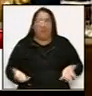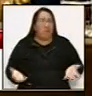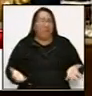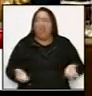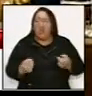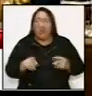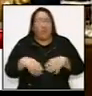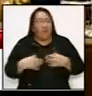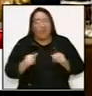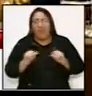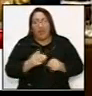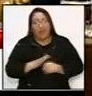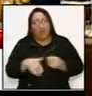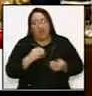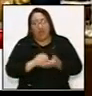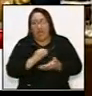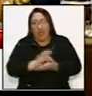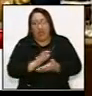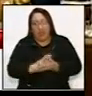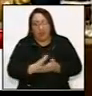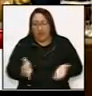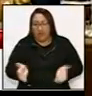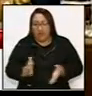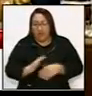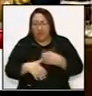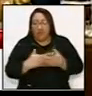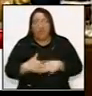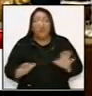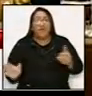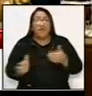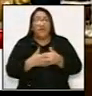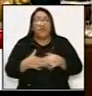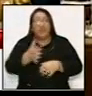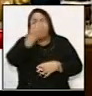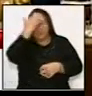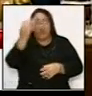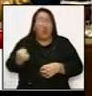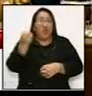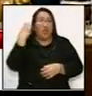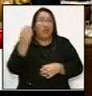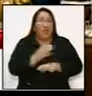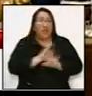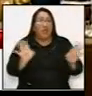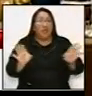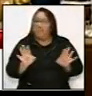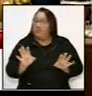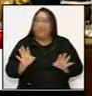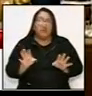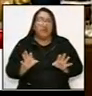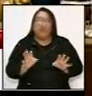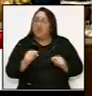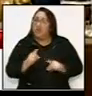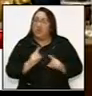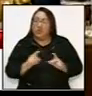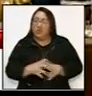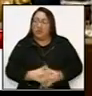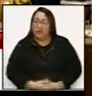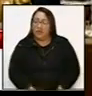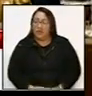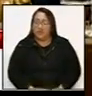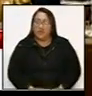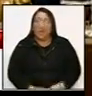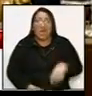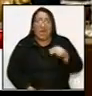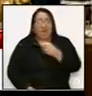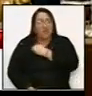así, tan tranquilo, que todo ya se cerró y ya nos olvidamos del tema, y no es así. Acá el